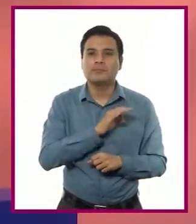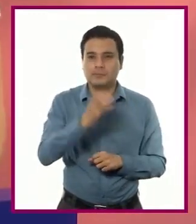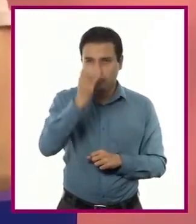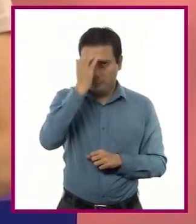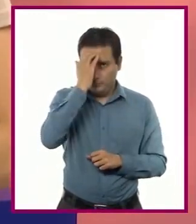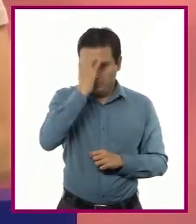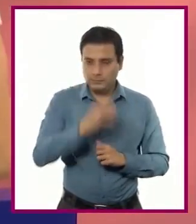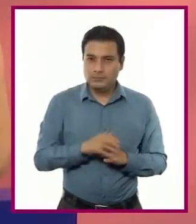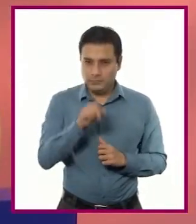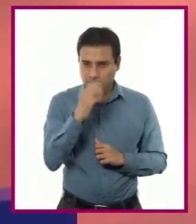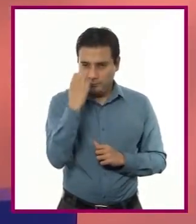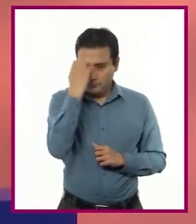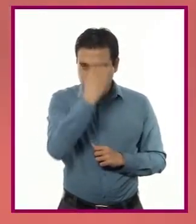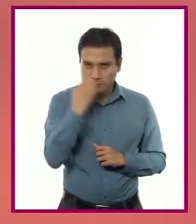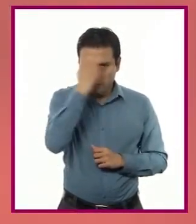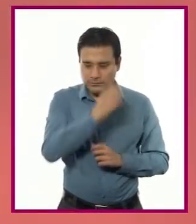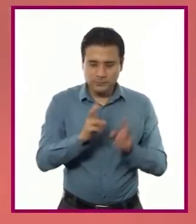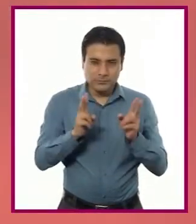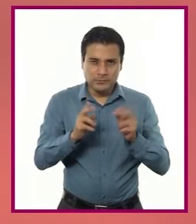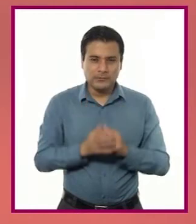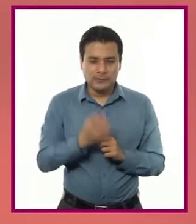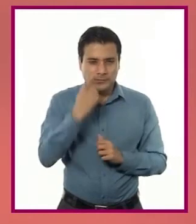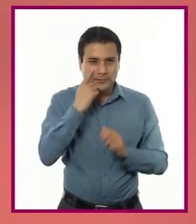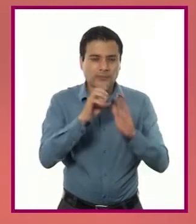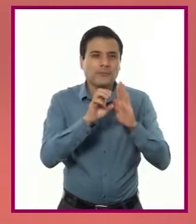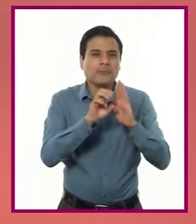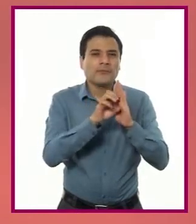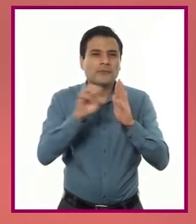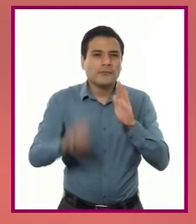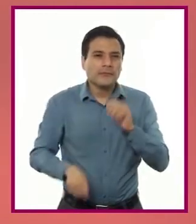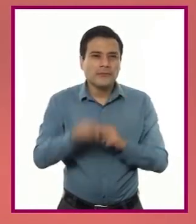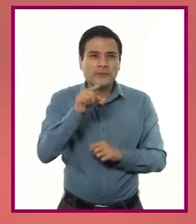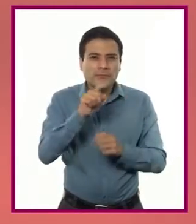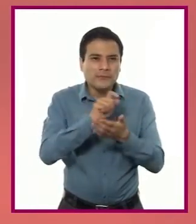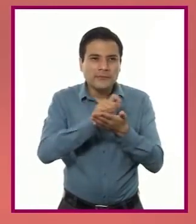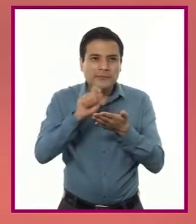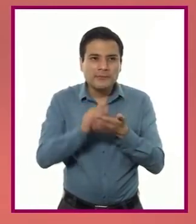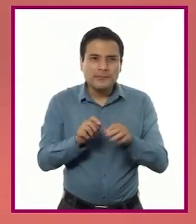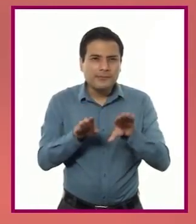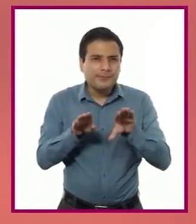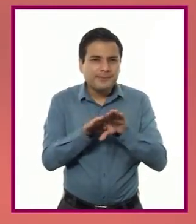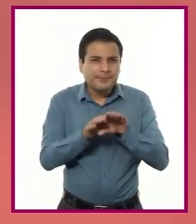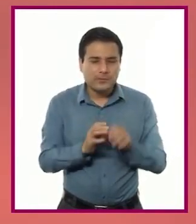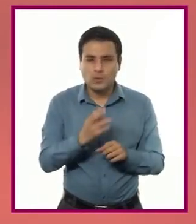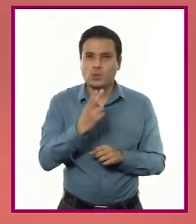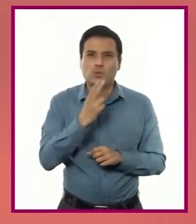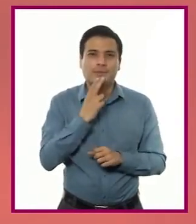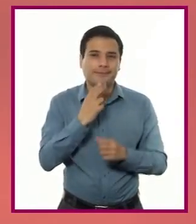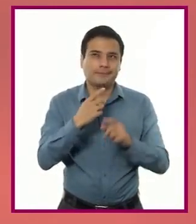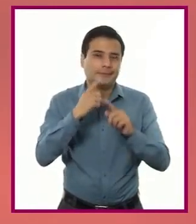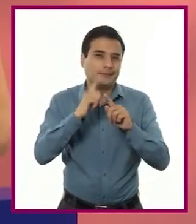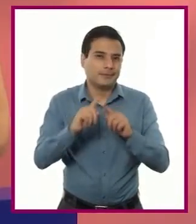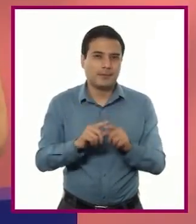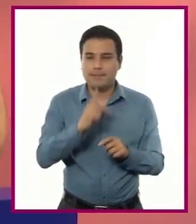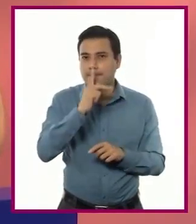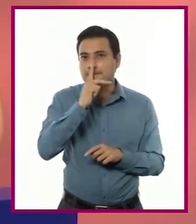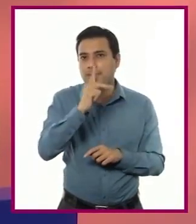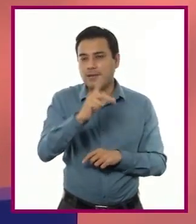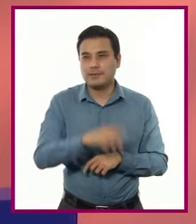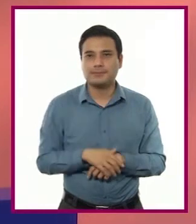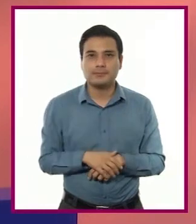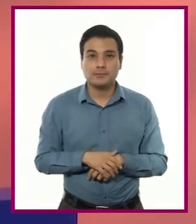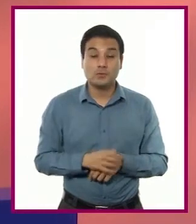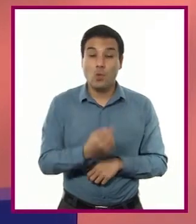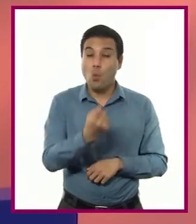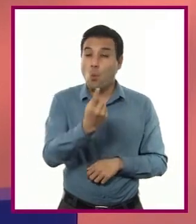descendente. En la escritura, para poder lograr esto, se utilizan distintas expresiones. Por ejemplo, la razón